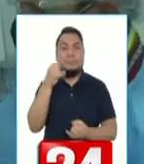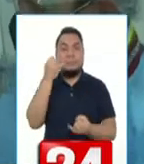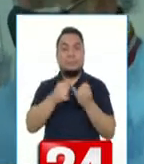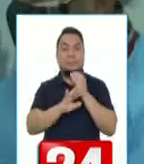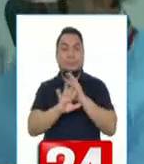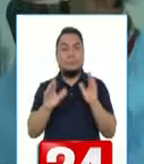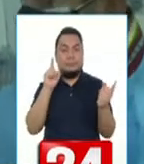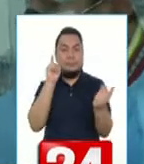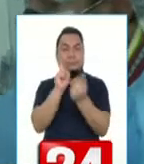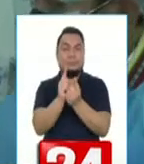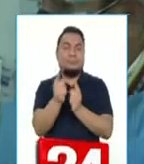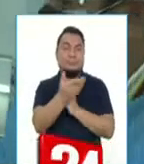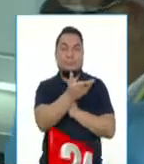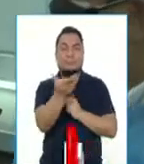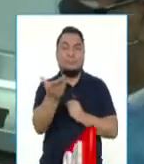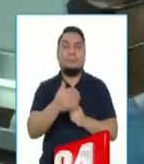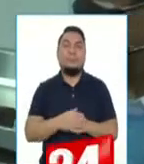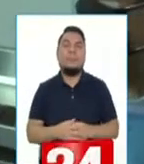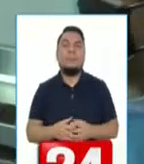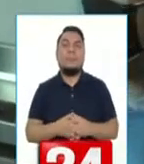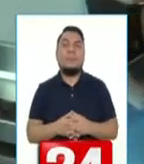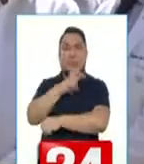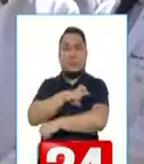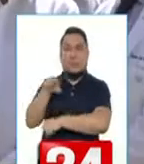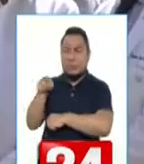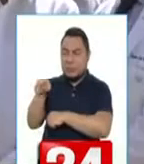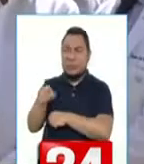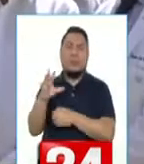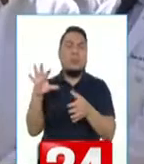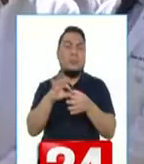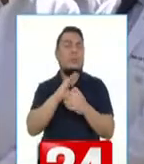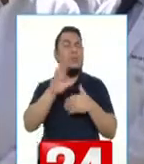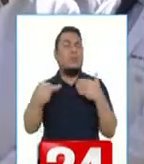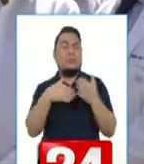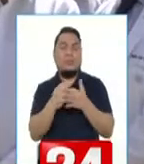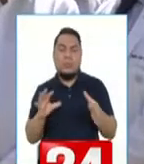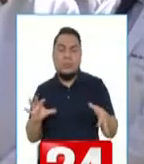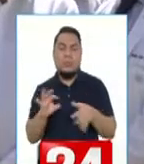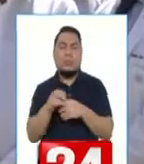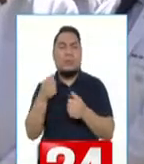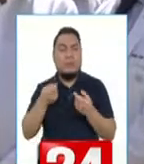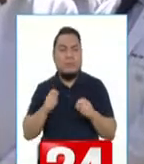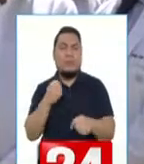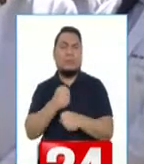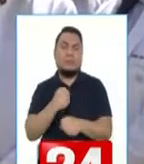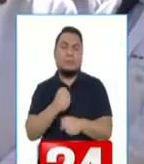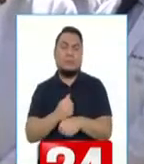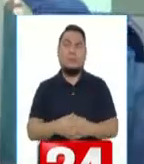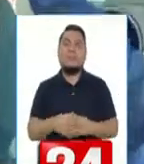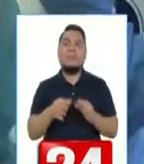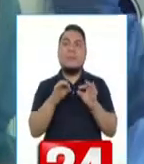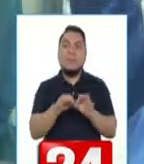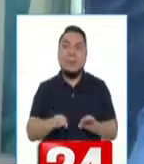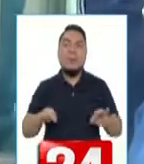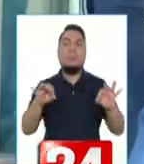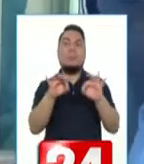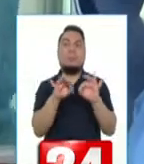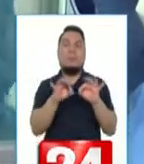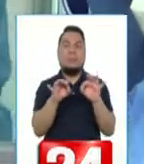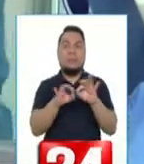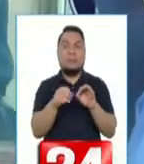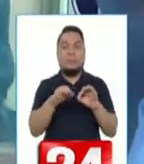visita de trabajo a la región Apurímac, en el que supervisó las instalaciones de la Villa Esalud e inauguró